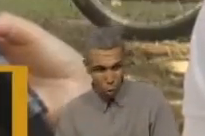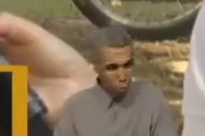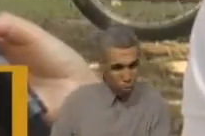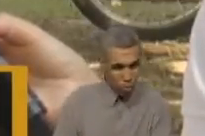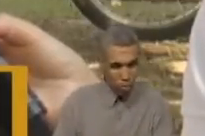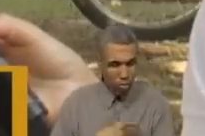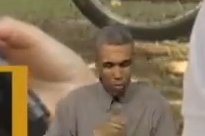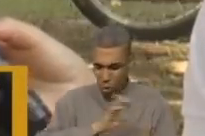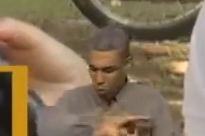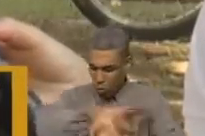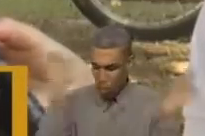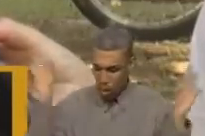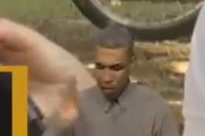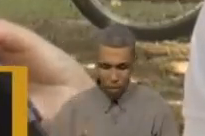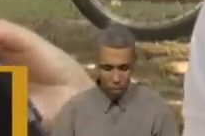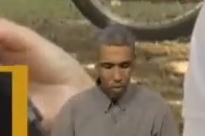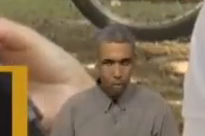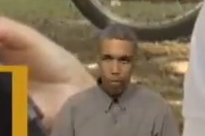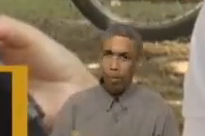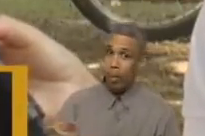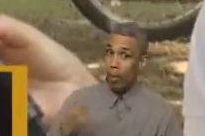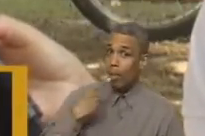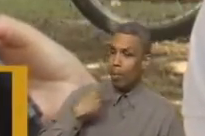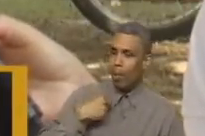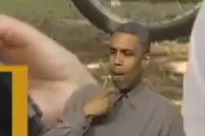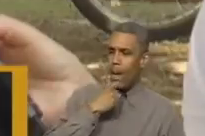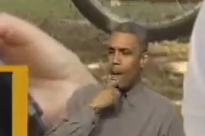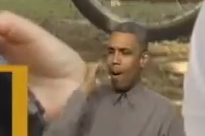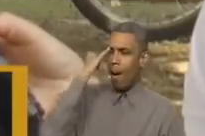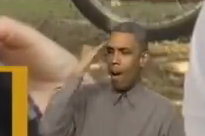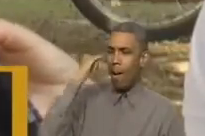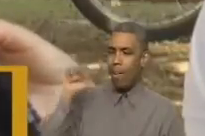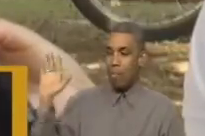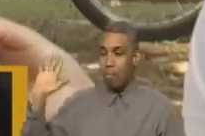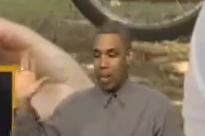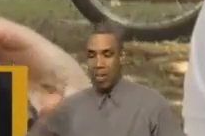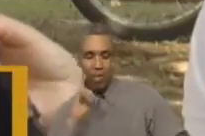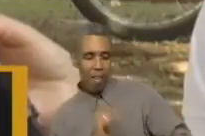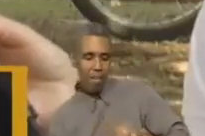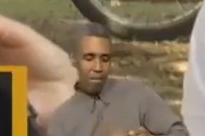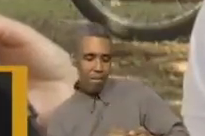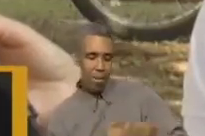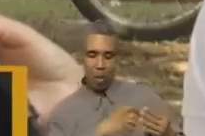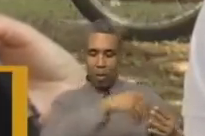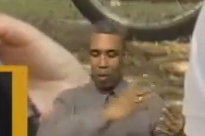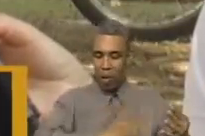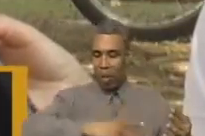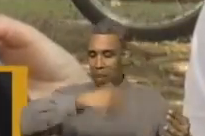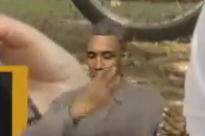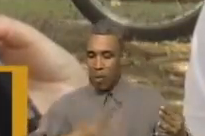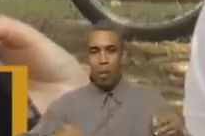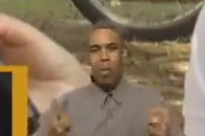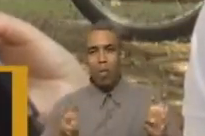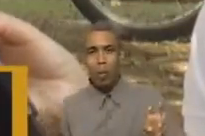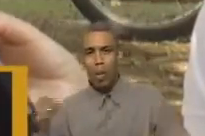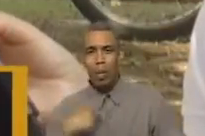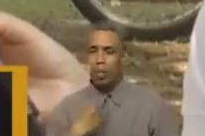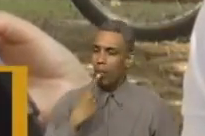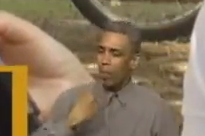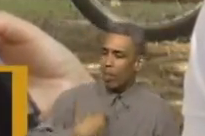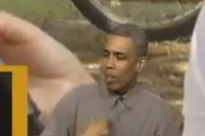el coro, que dice: ella dice que no se enamora, que mejor se queda sola, no entrega